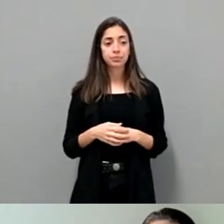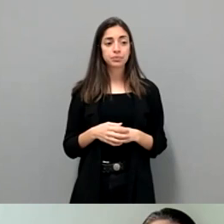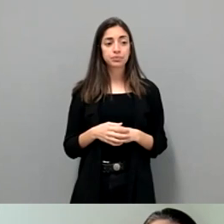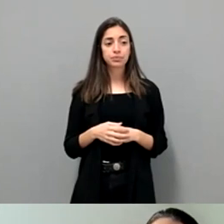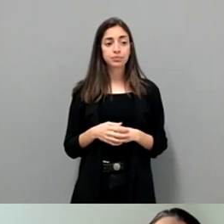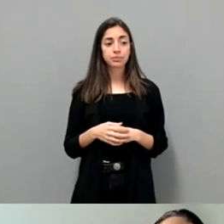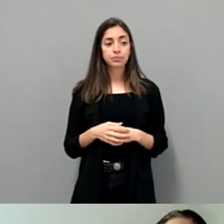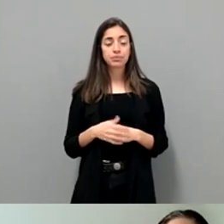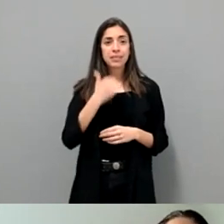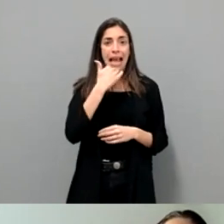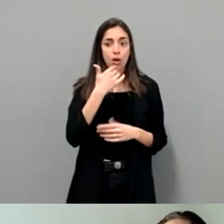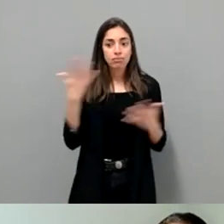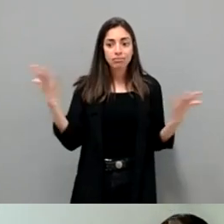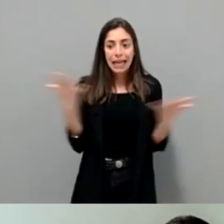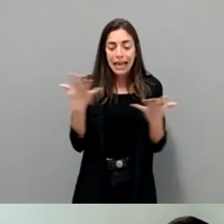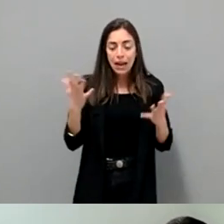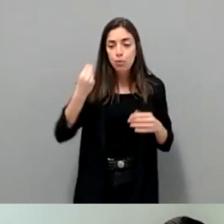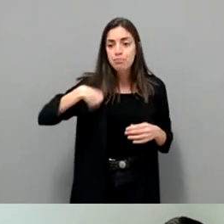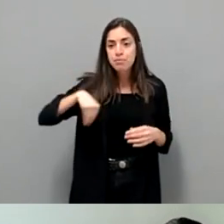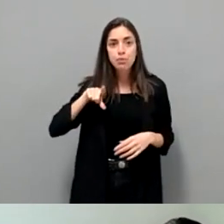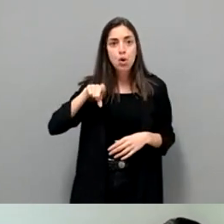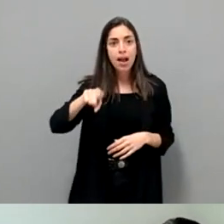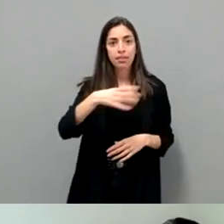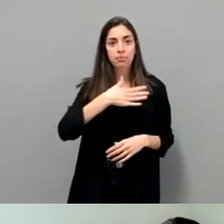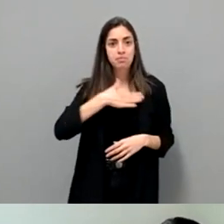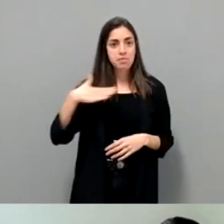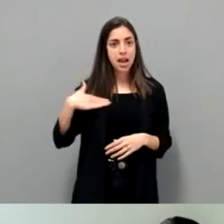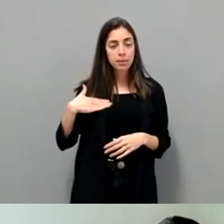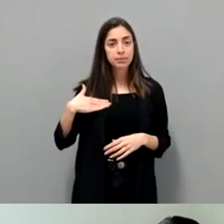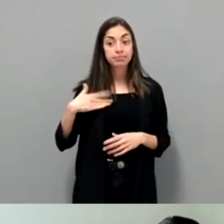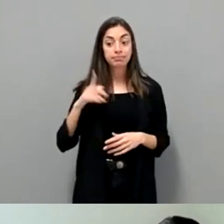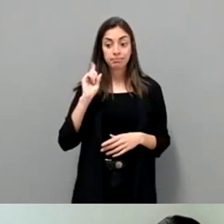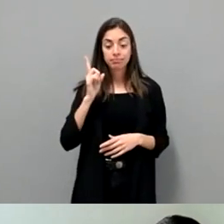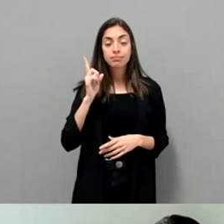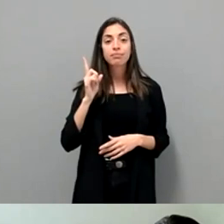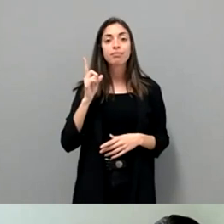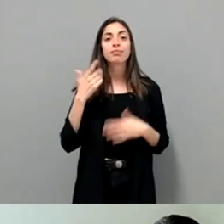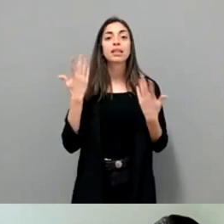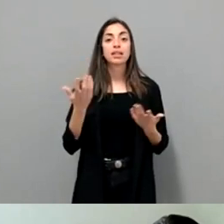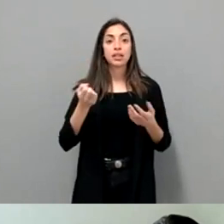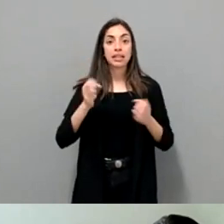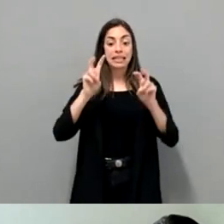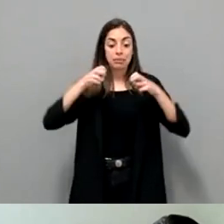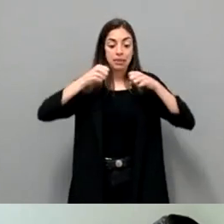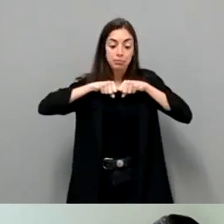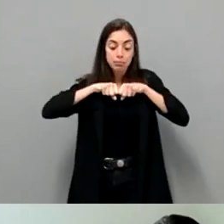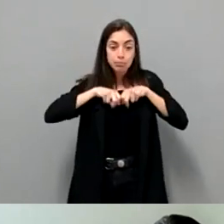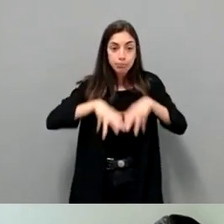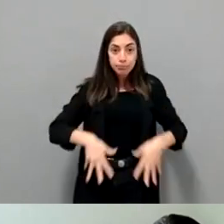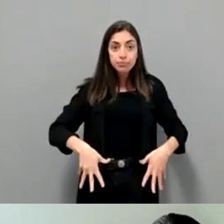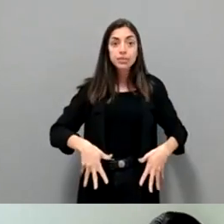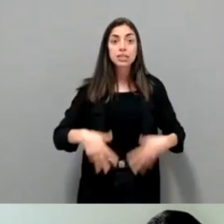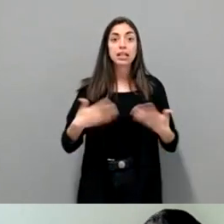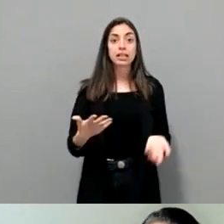¿Vale? De algo tan grave como un cáncer de mama. Y al no poder determinar la extensión, pues le plantean, y aquí no son